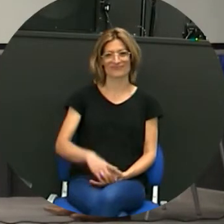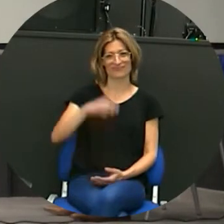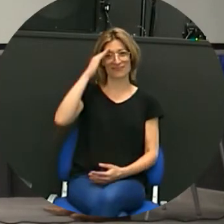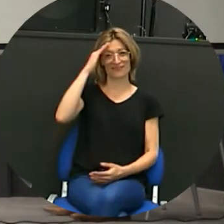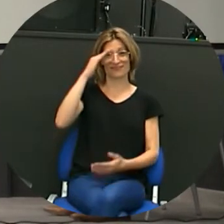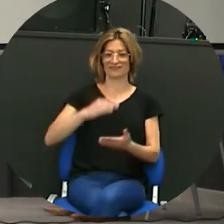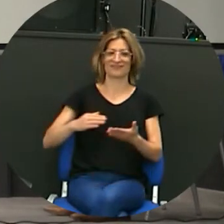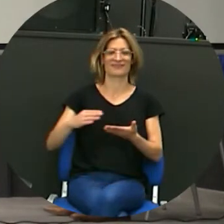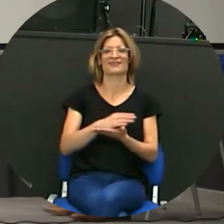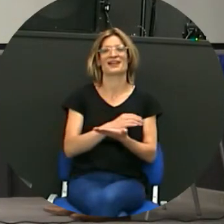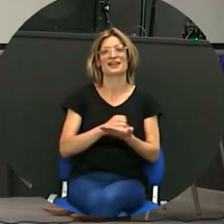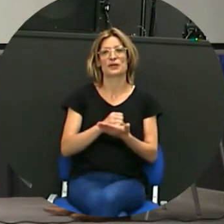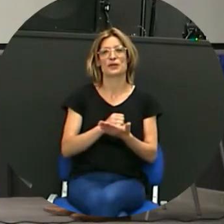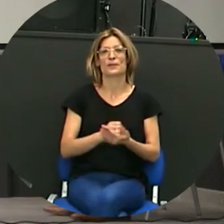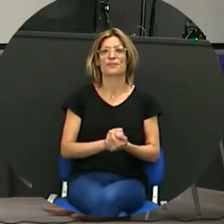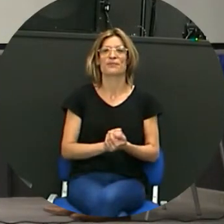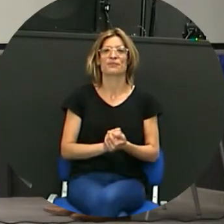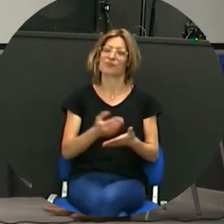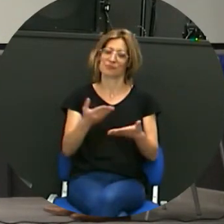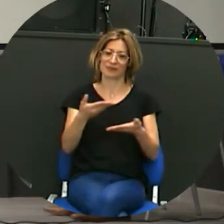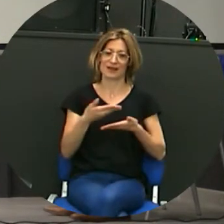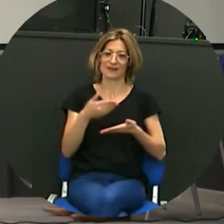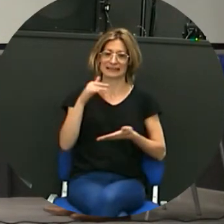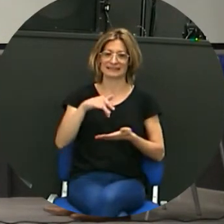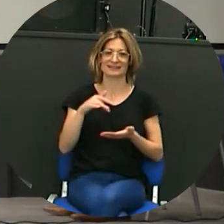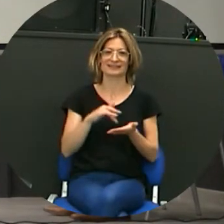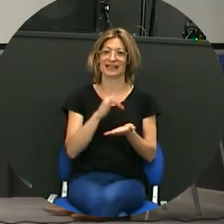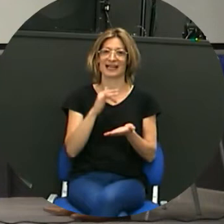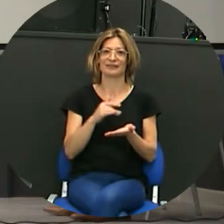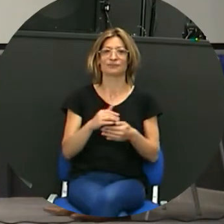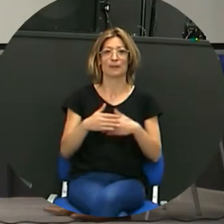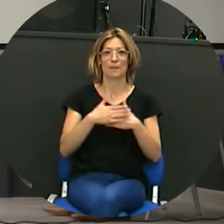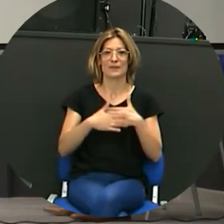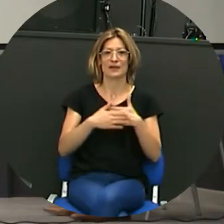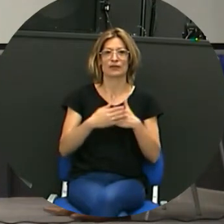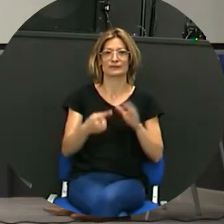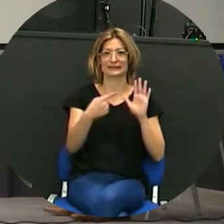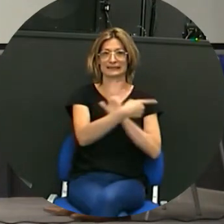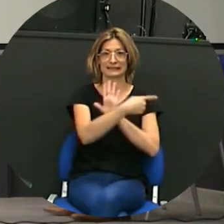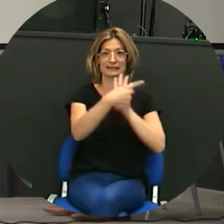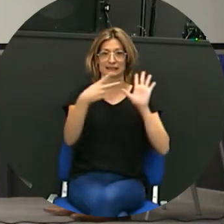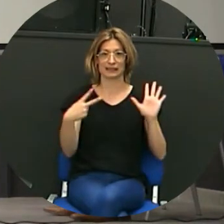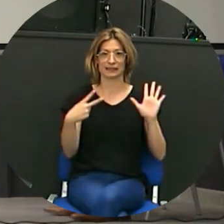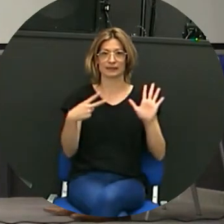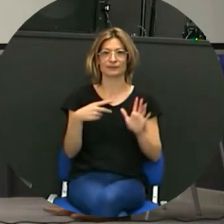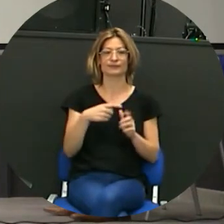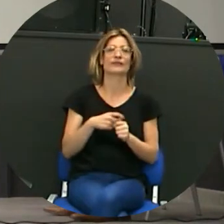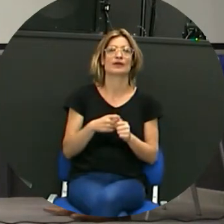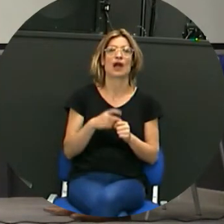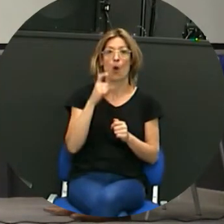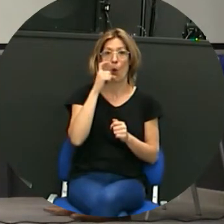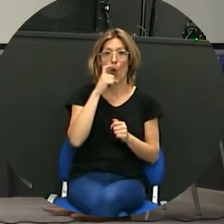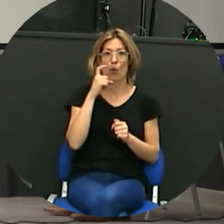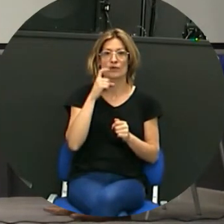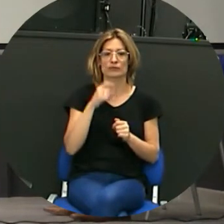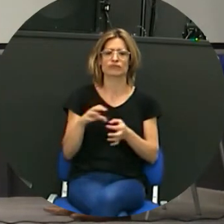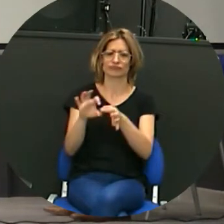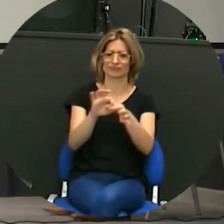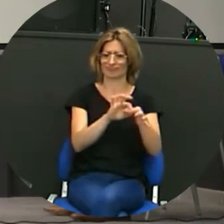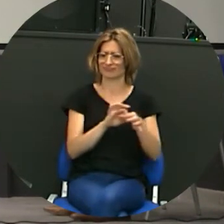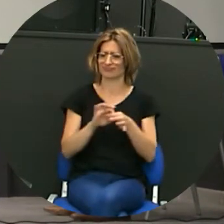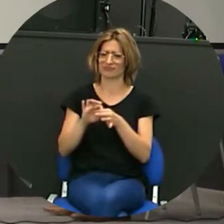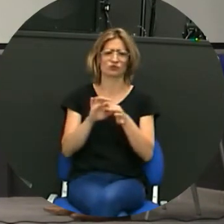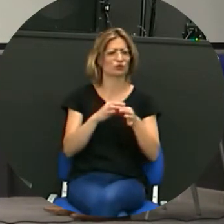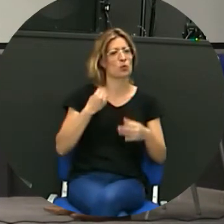Hola a todos, bienvenidos en este día de miércoles 17 de junio en el que podemos estar juntos en un